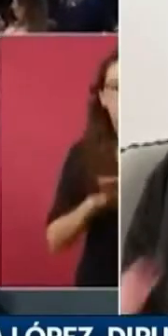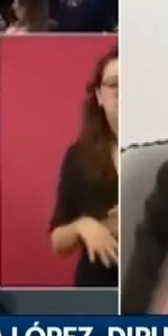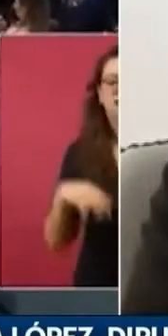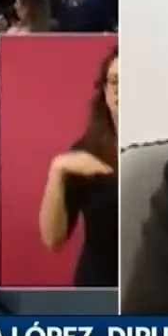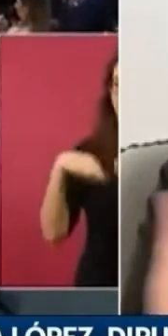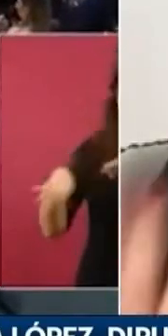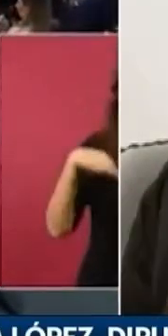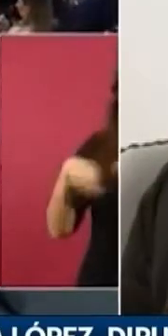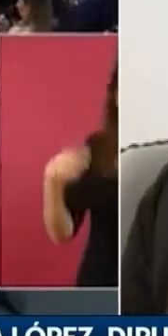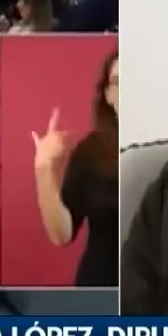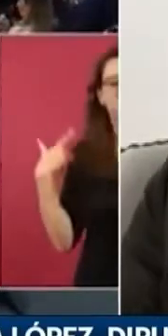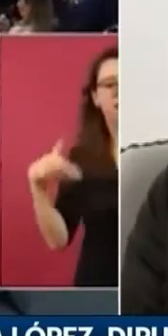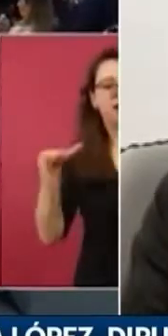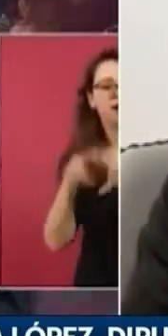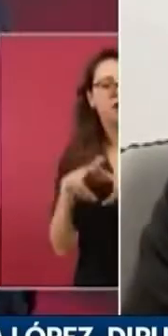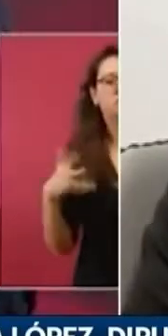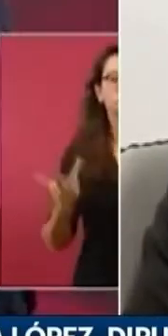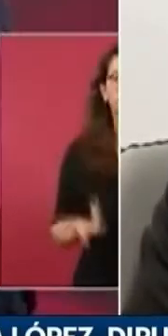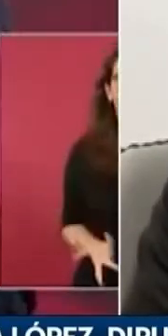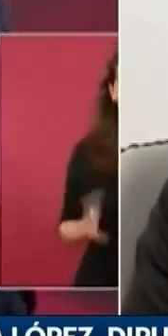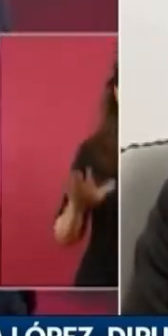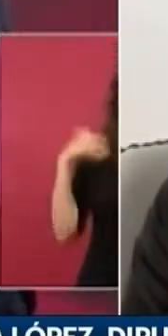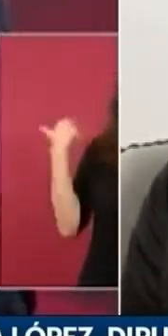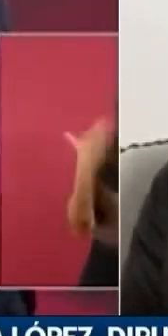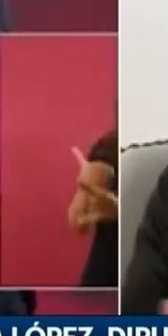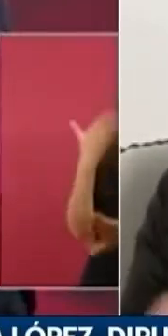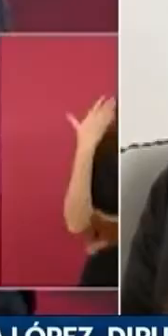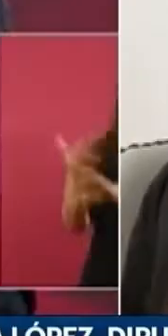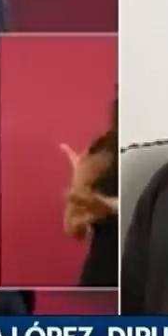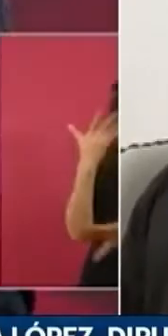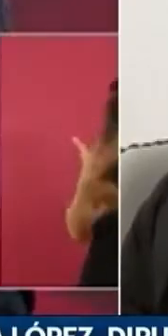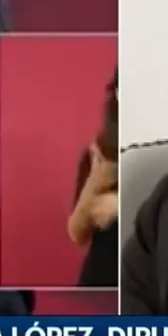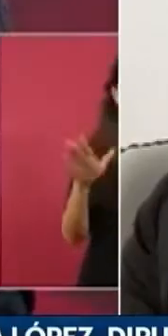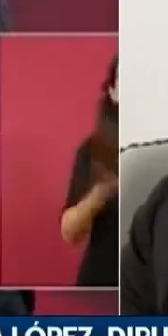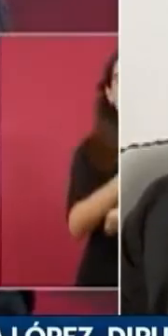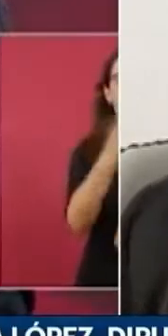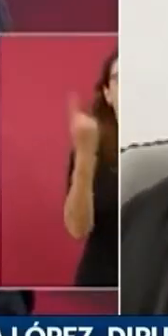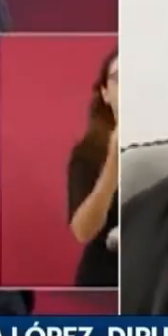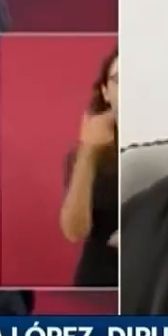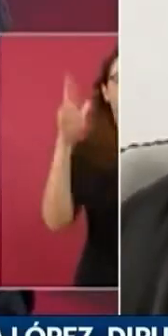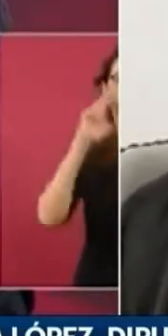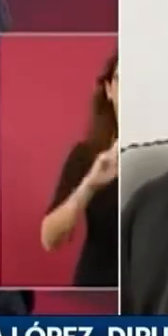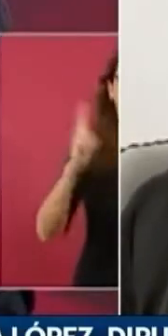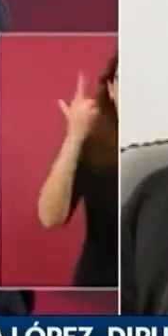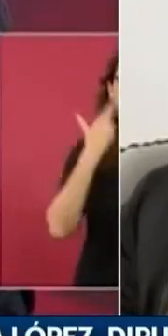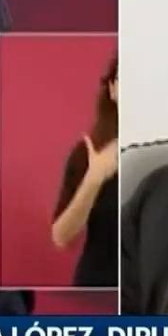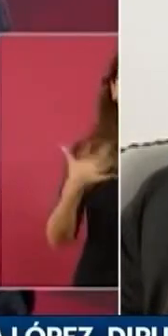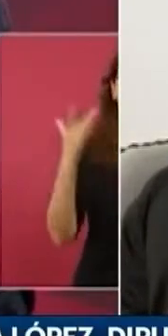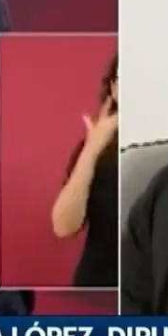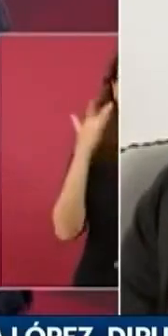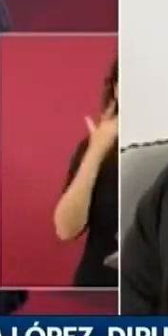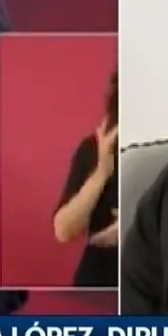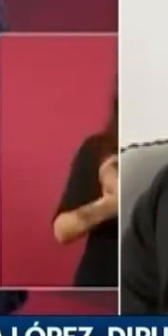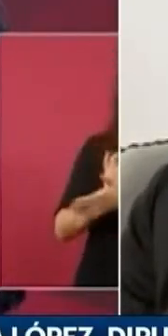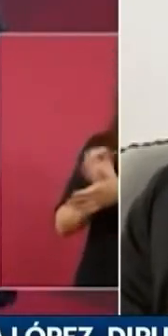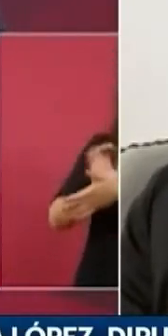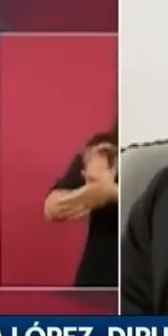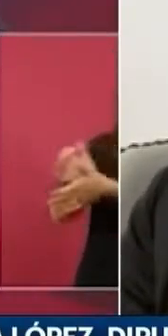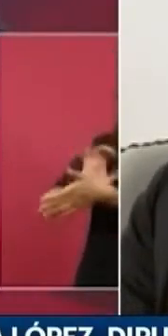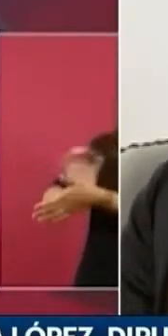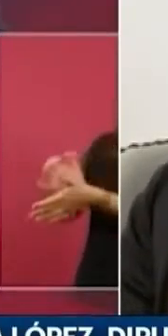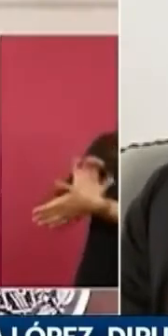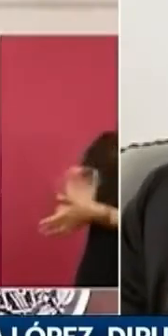que viene contenida por el tratado que vincula a cuatro países que integran esta alianza. Entonces, pues el